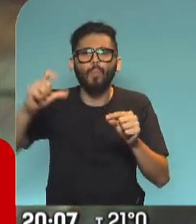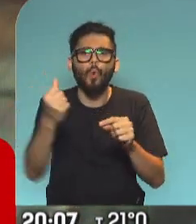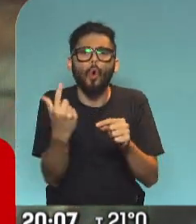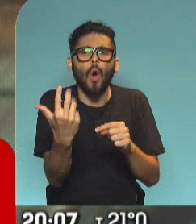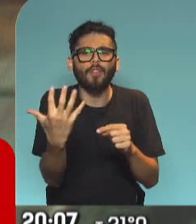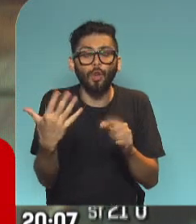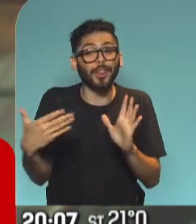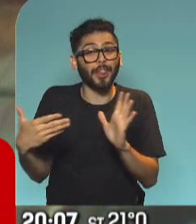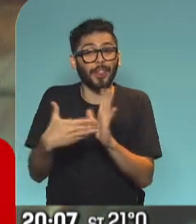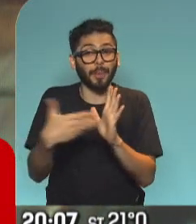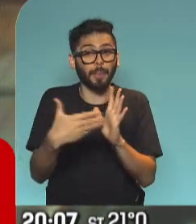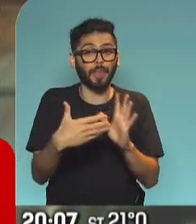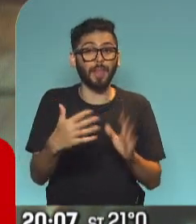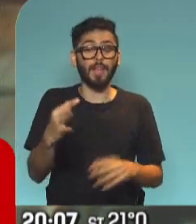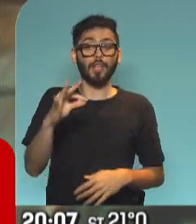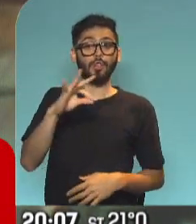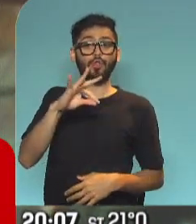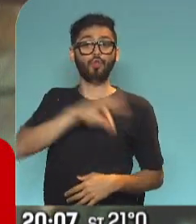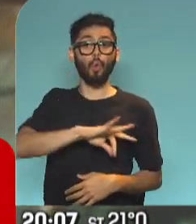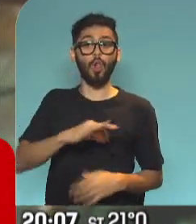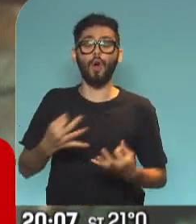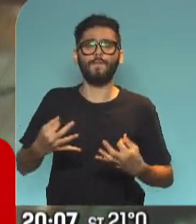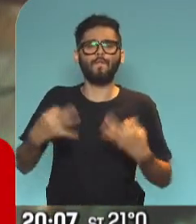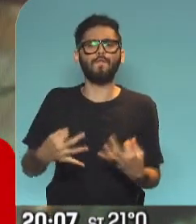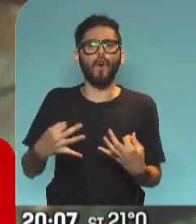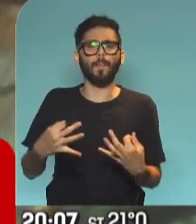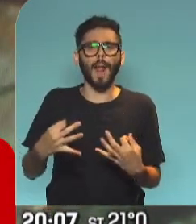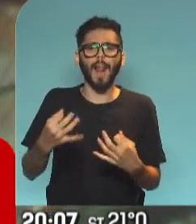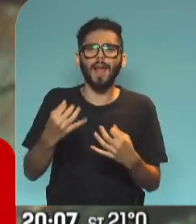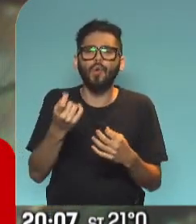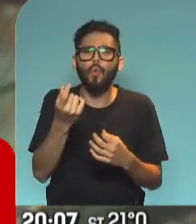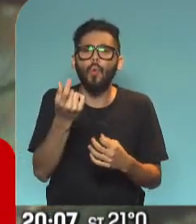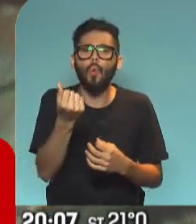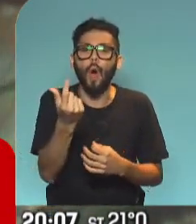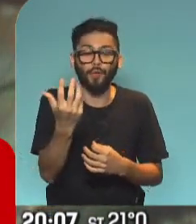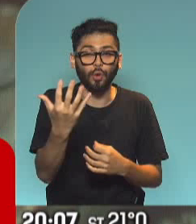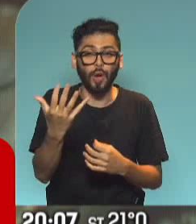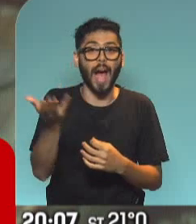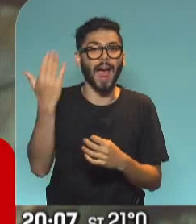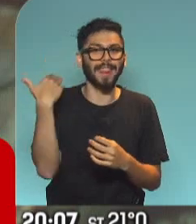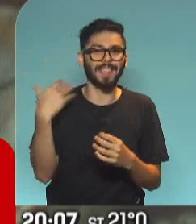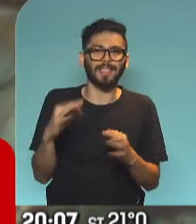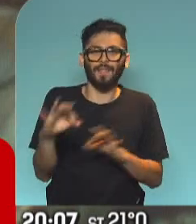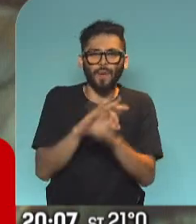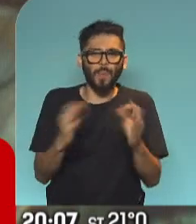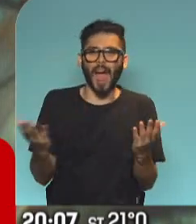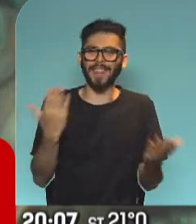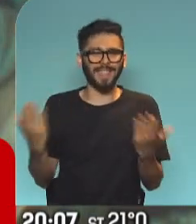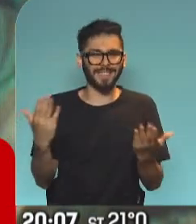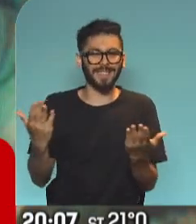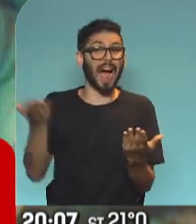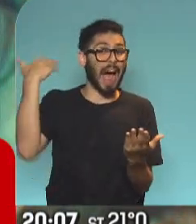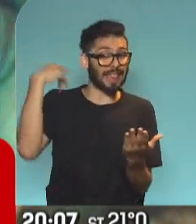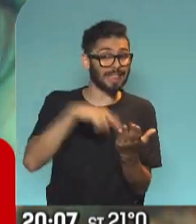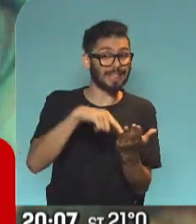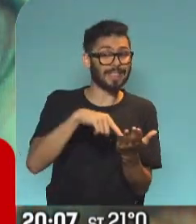actualización en el índice de los salarios formales. Antes había una diferencia entre la fórmula nueva propuesta y la fórmula anterior. La fórmula anterior consideraba